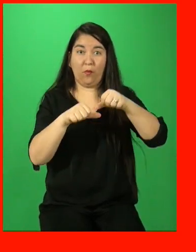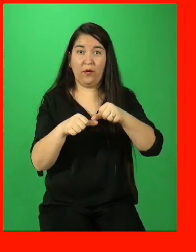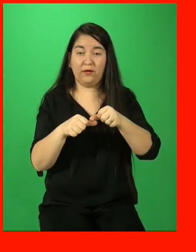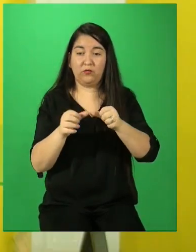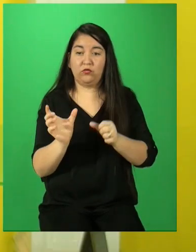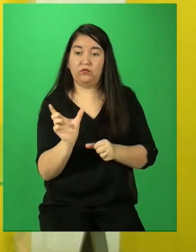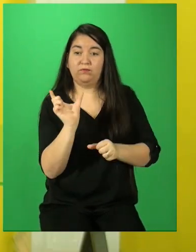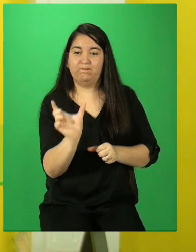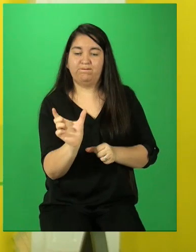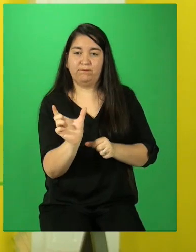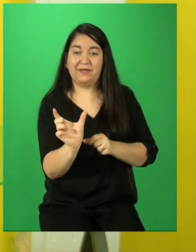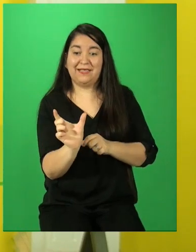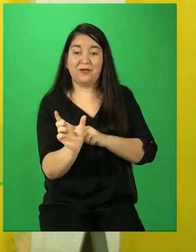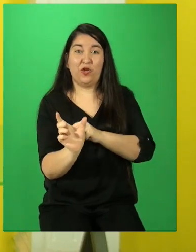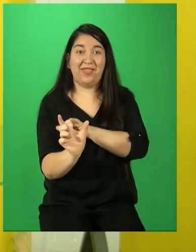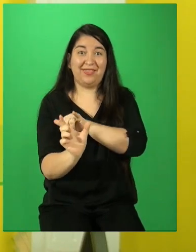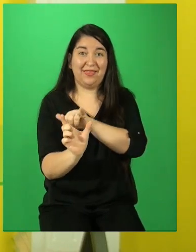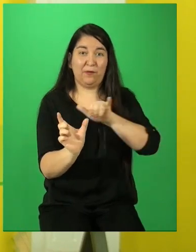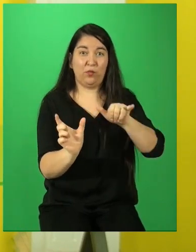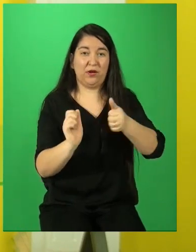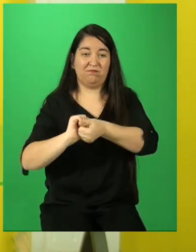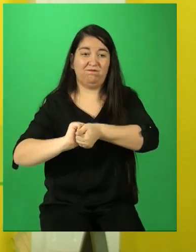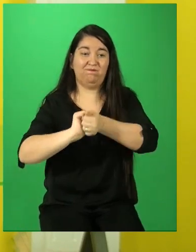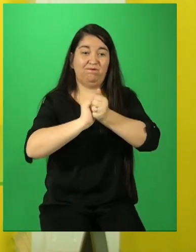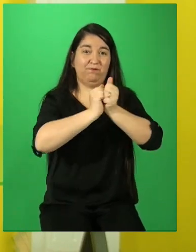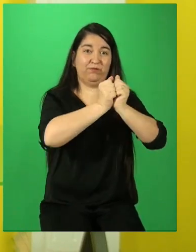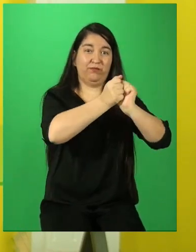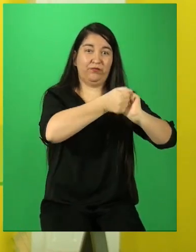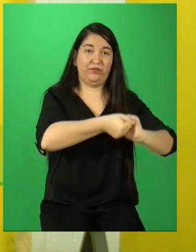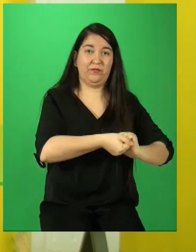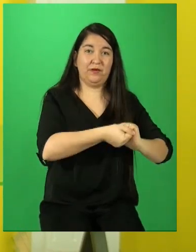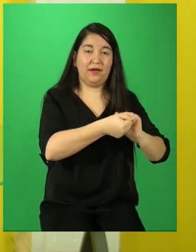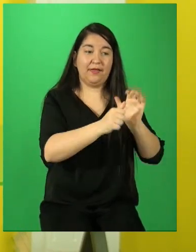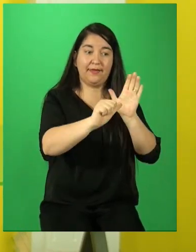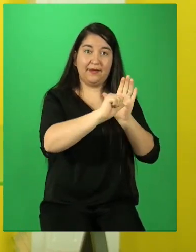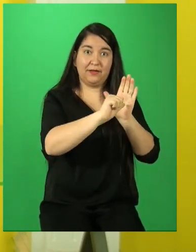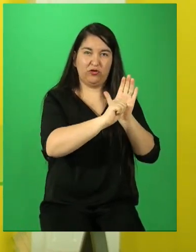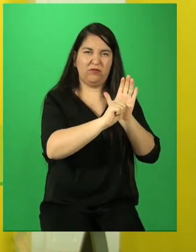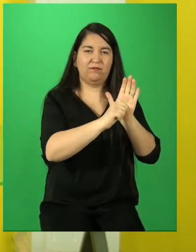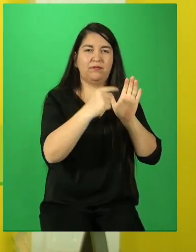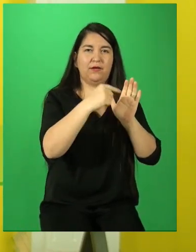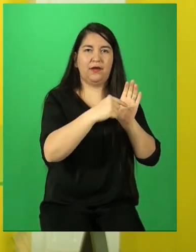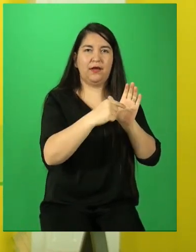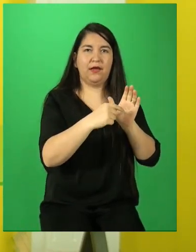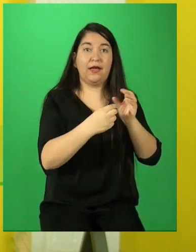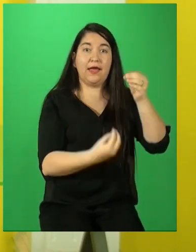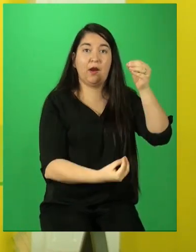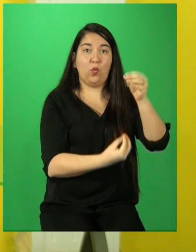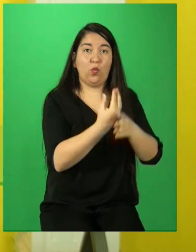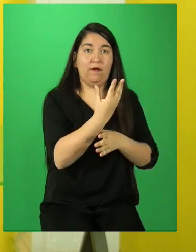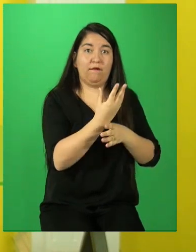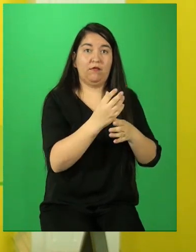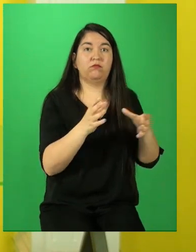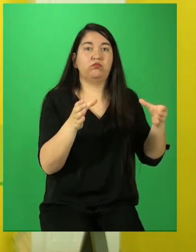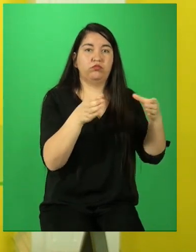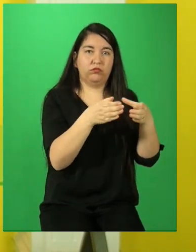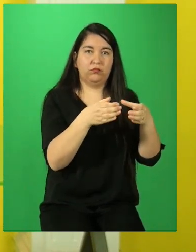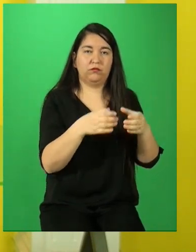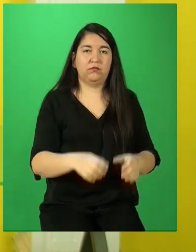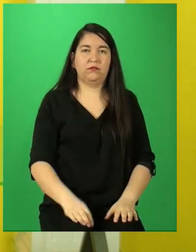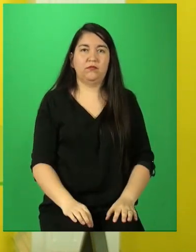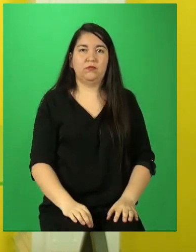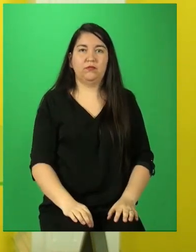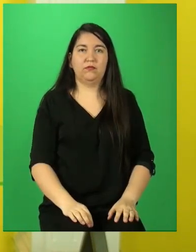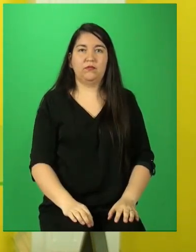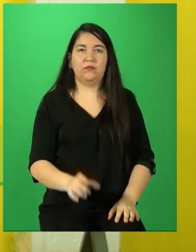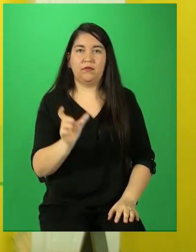que van a modificar su estructura interna y van a formar nuevas sustancias. ¿Cómo se